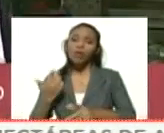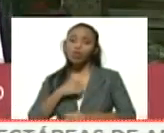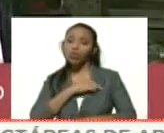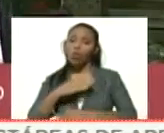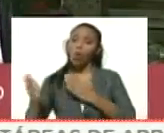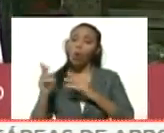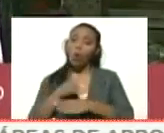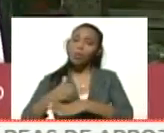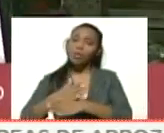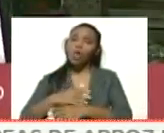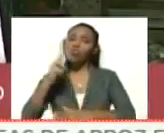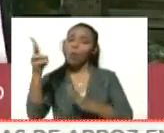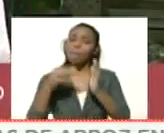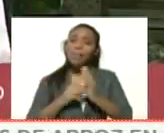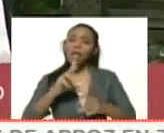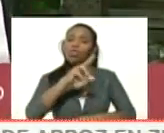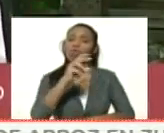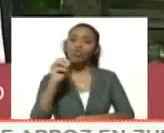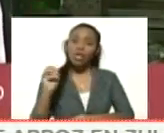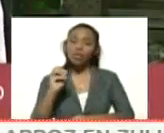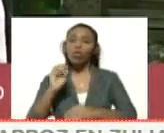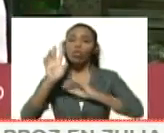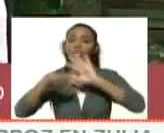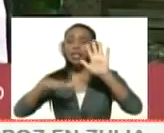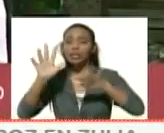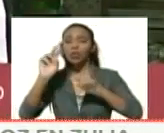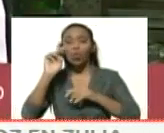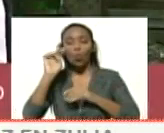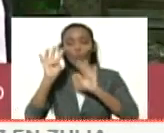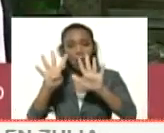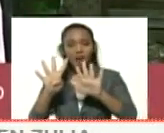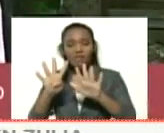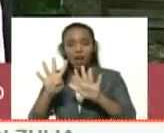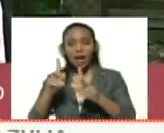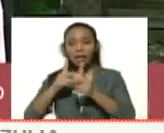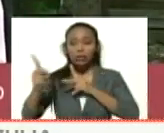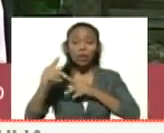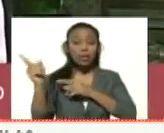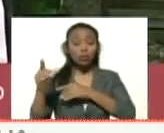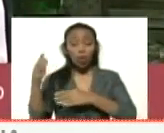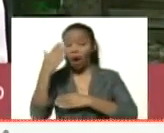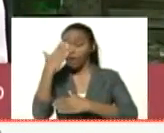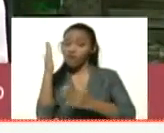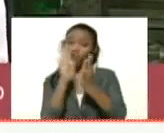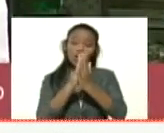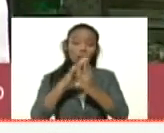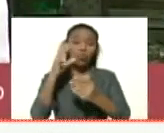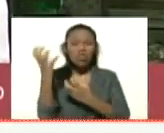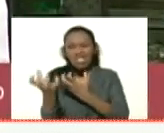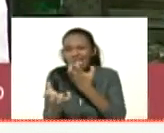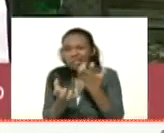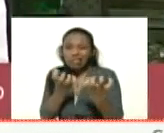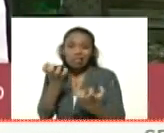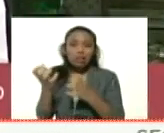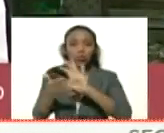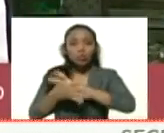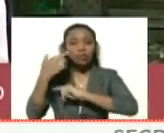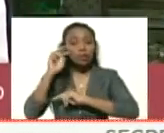Colombia 2.219 kilómetros de una frontera que es muy caliente, de una frontera que es muy porosa,